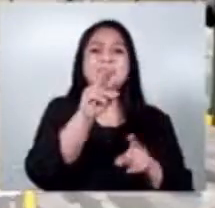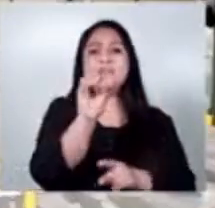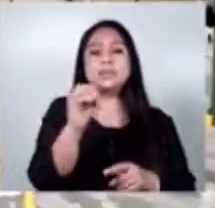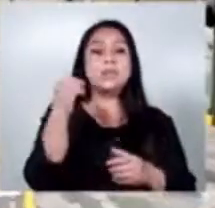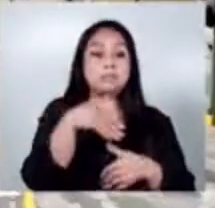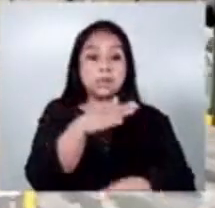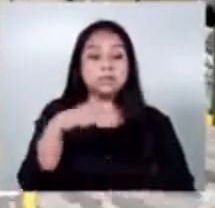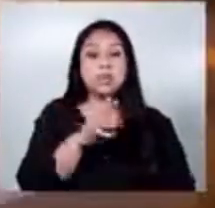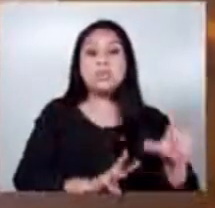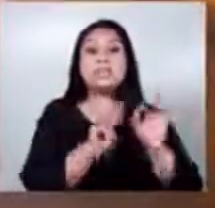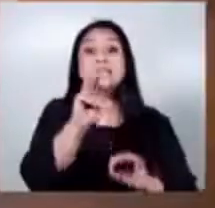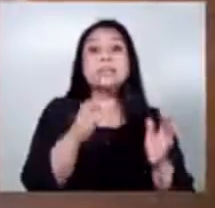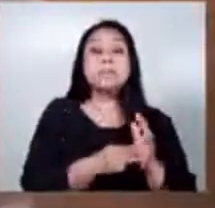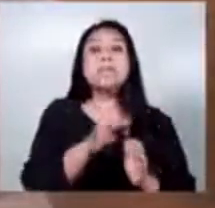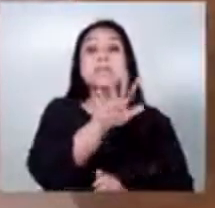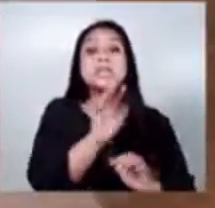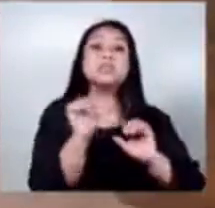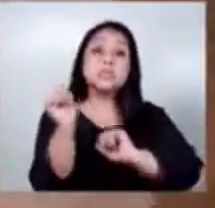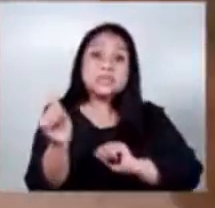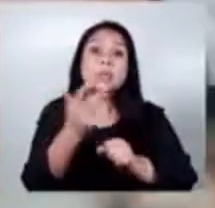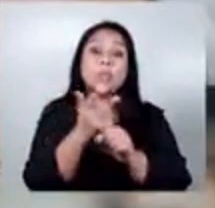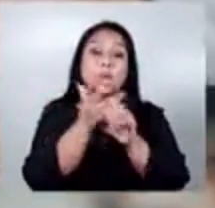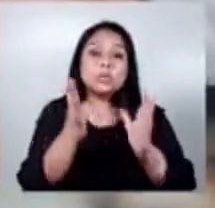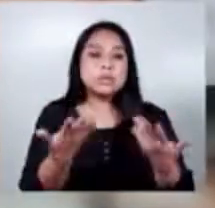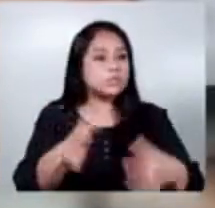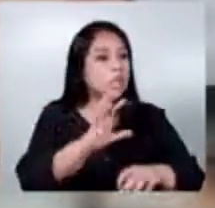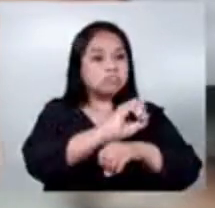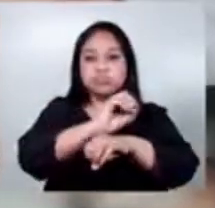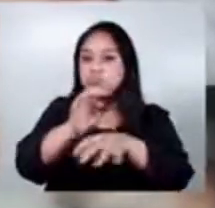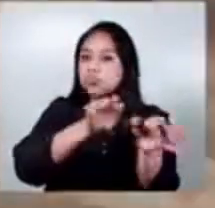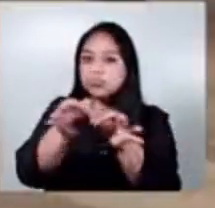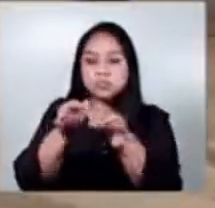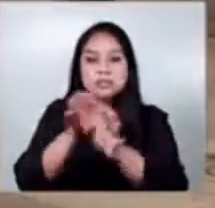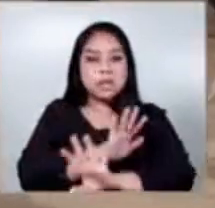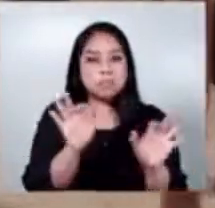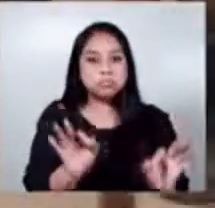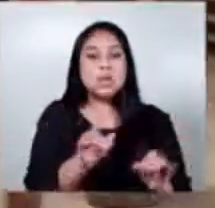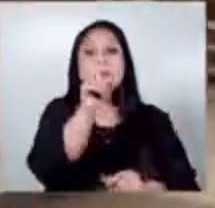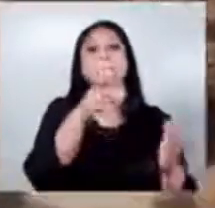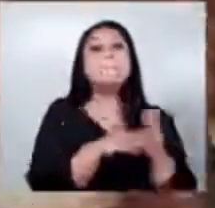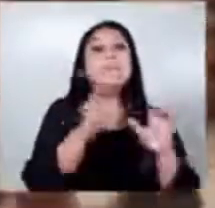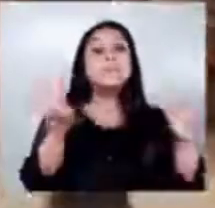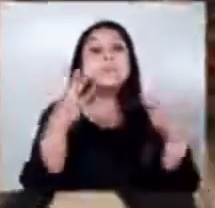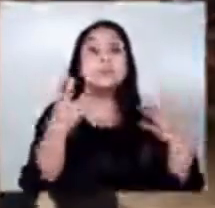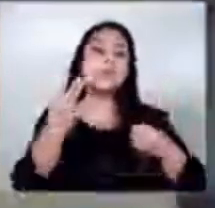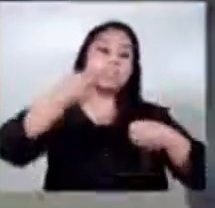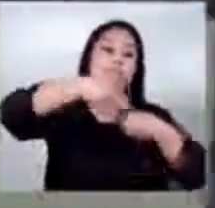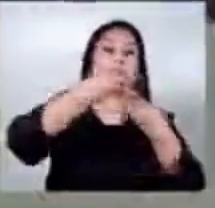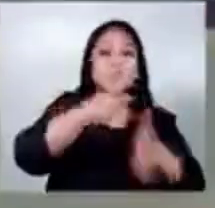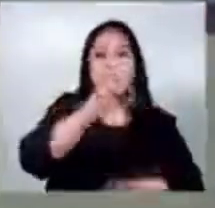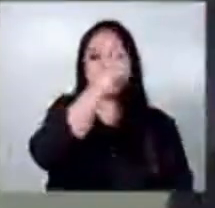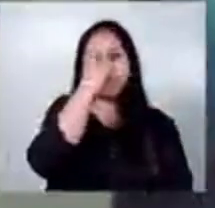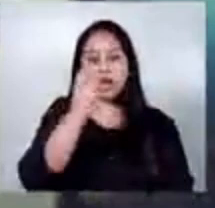de marzo, 13.515 guatemaltecos habían sido orientados y 1.019 colocados en